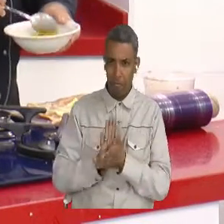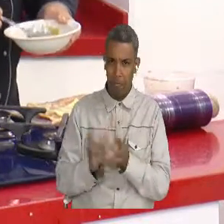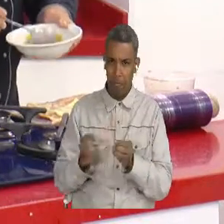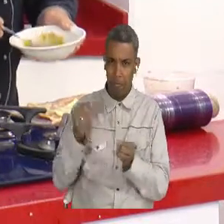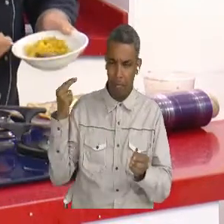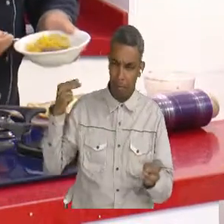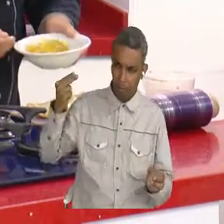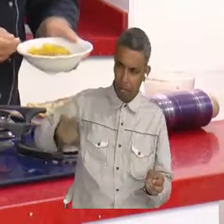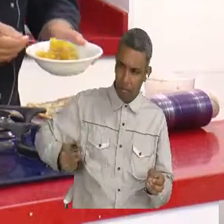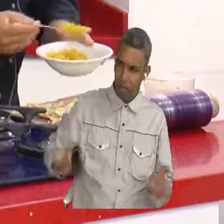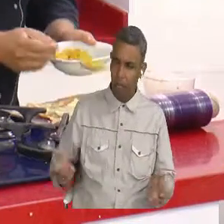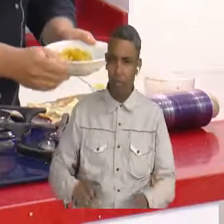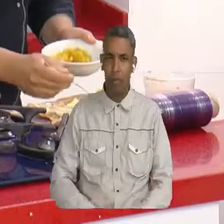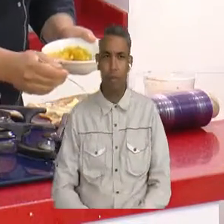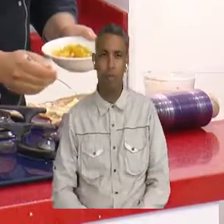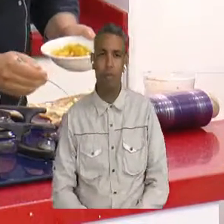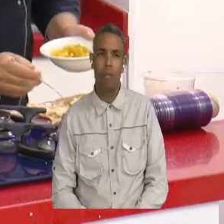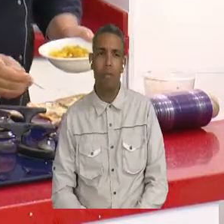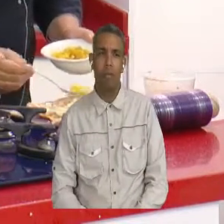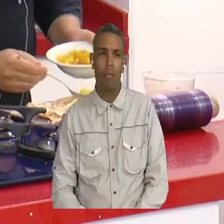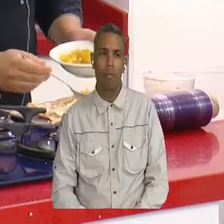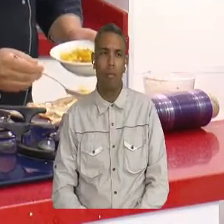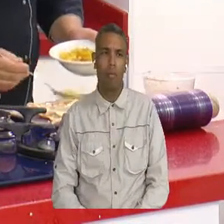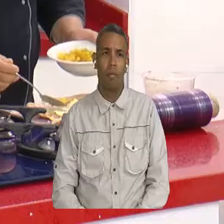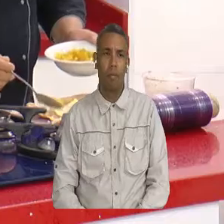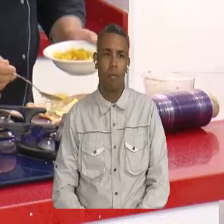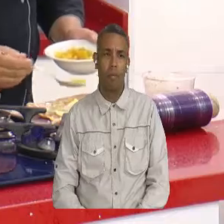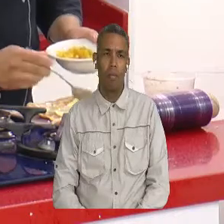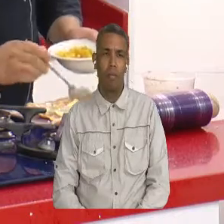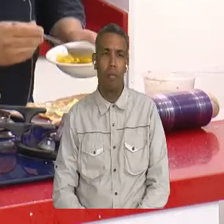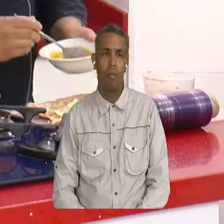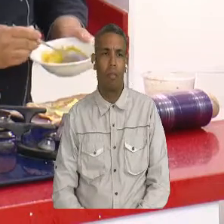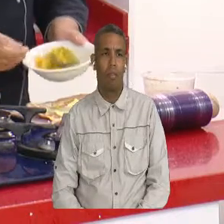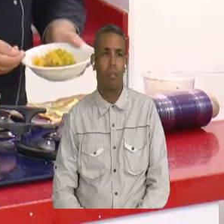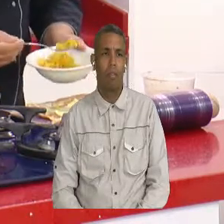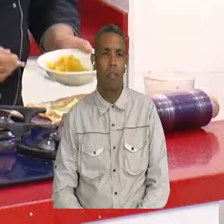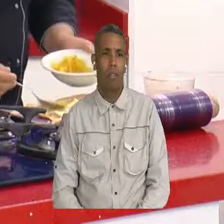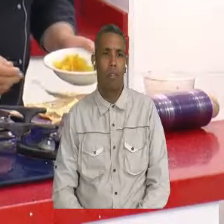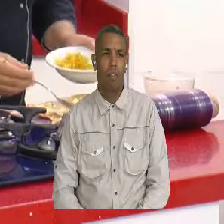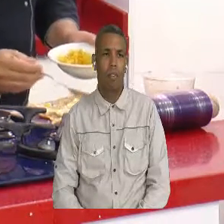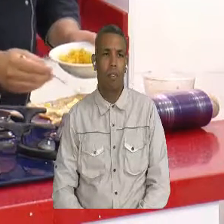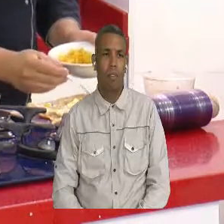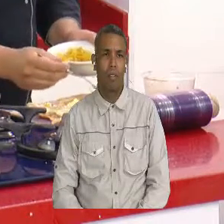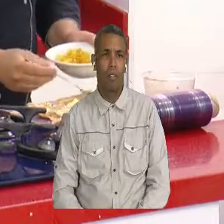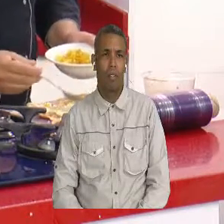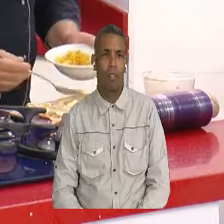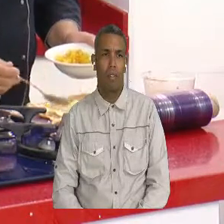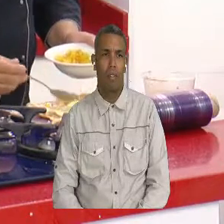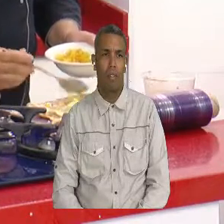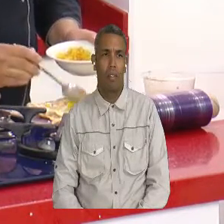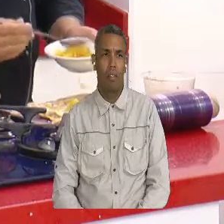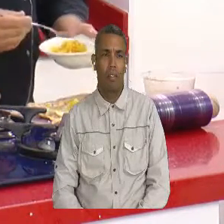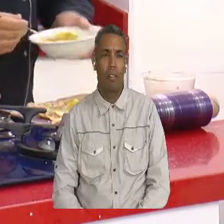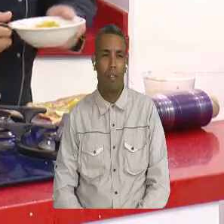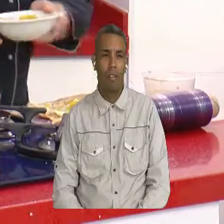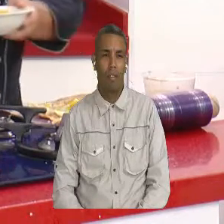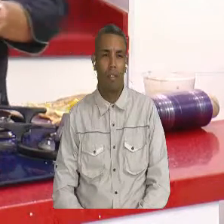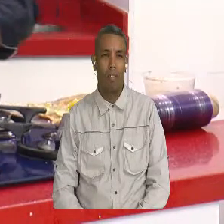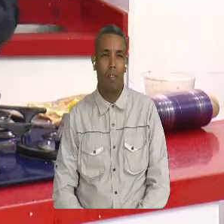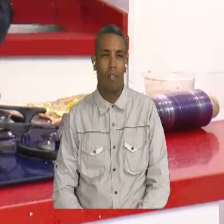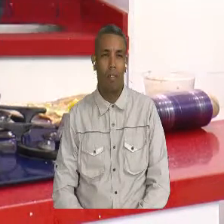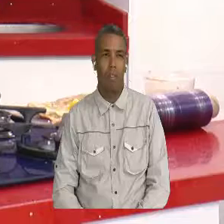¿no? Como, sí, señor. Como artista. Claro, compadre Sergio. Bueno, entonces pasando el Festival de la Piquería, la